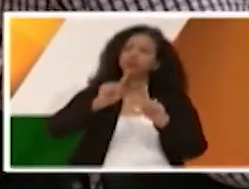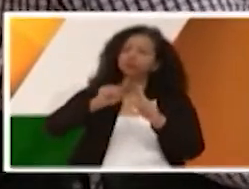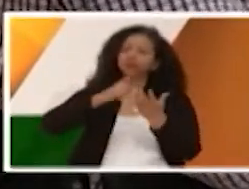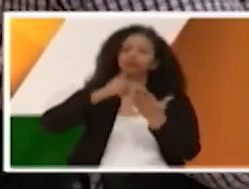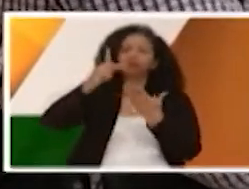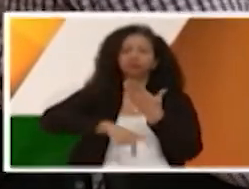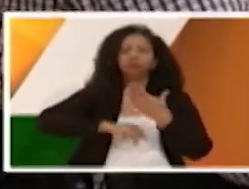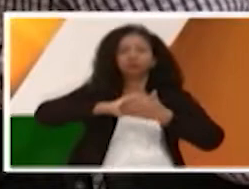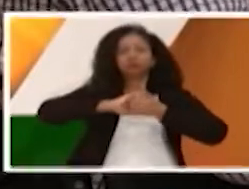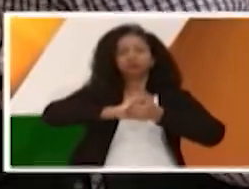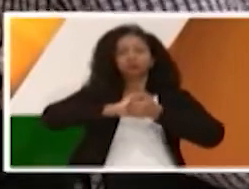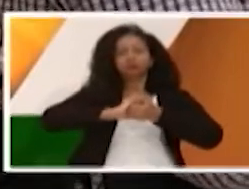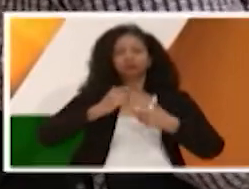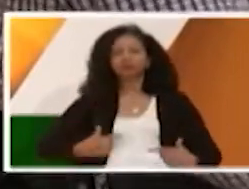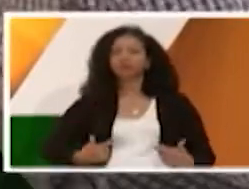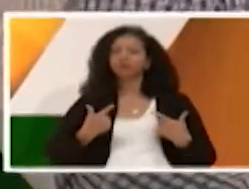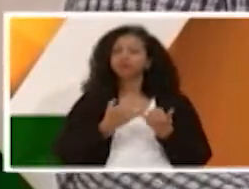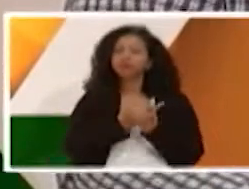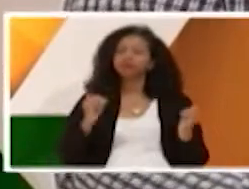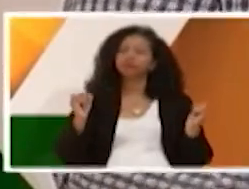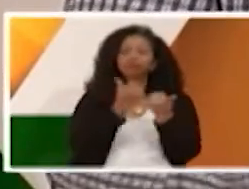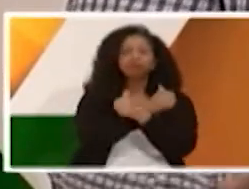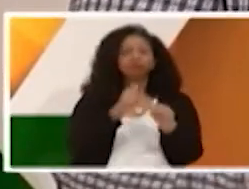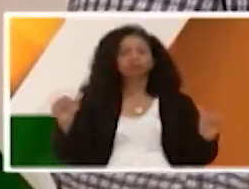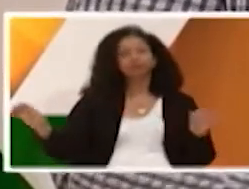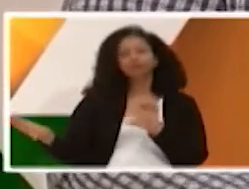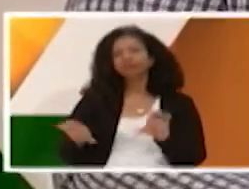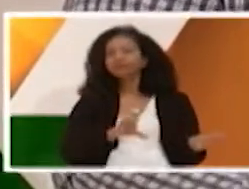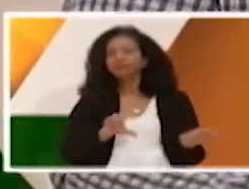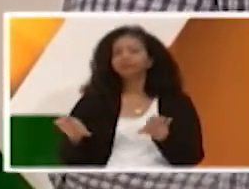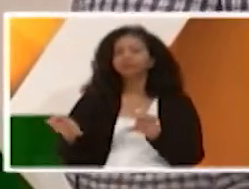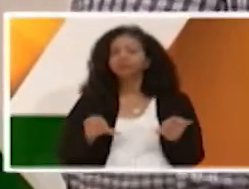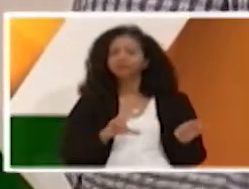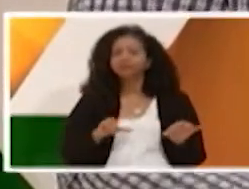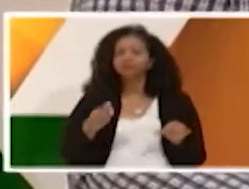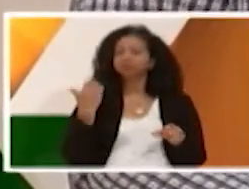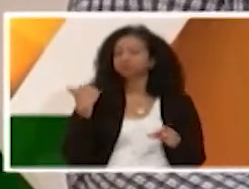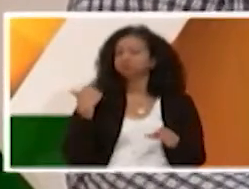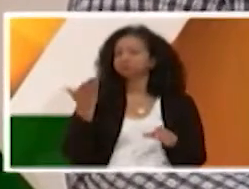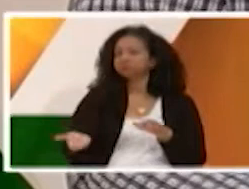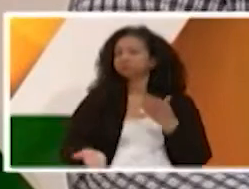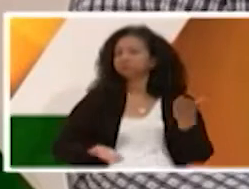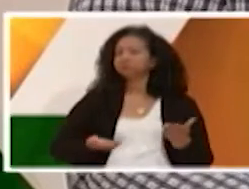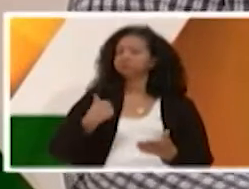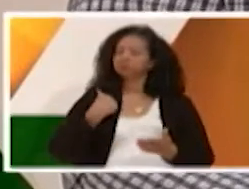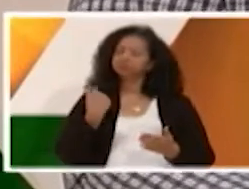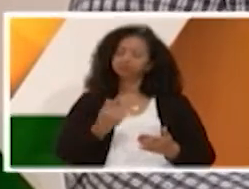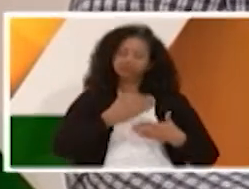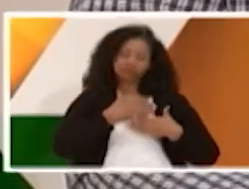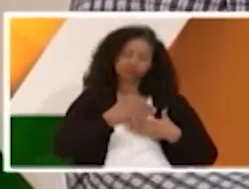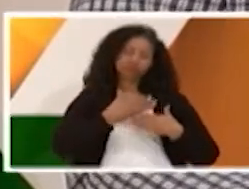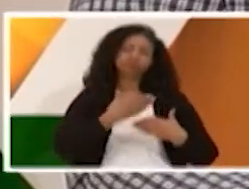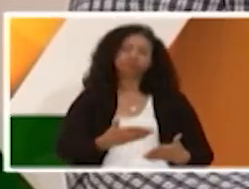y Vida Independiente, y cualquier actividad que se hacen y me invitan, yo siempre estoy disponible para